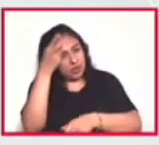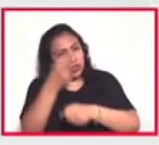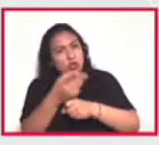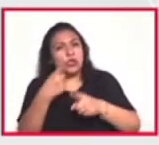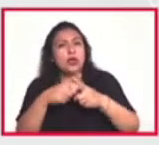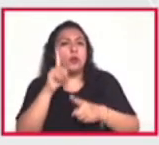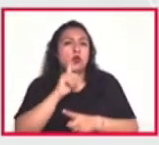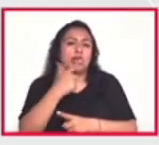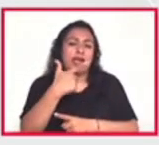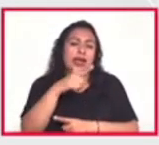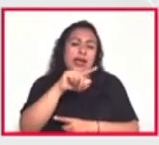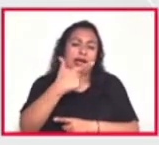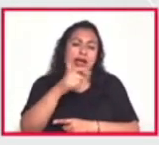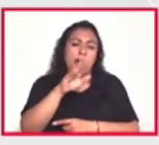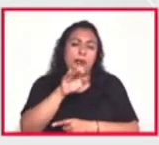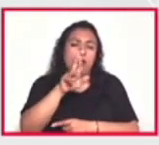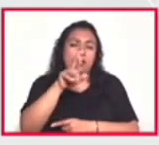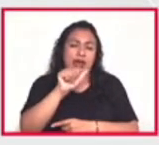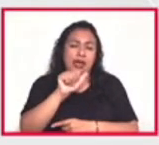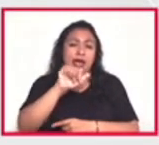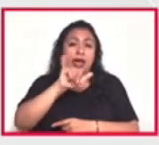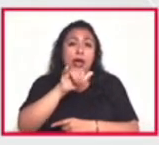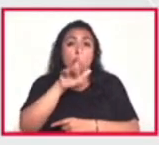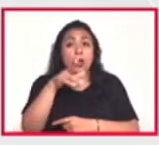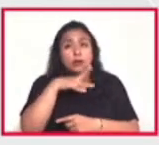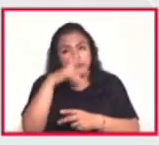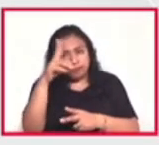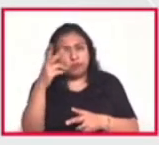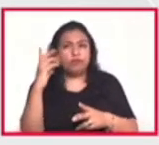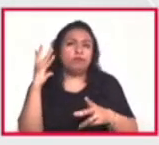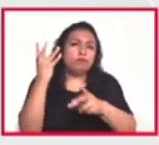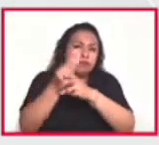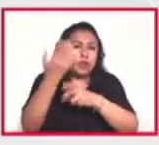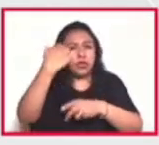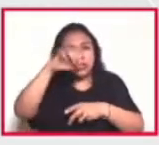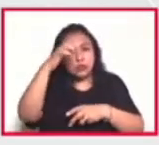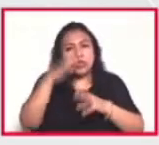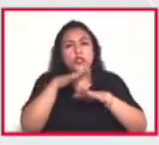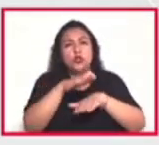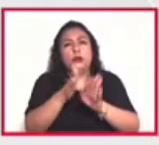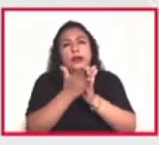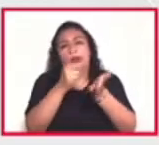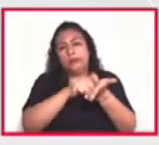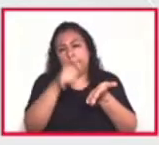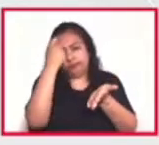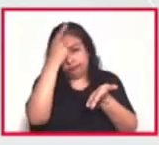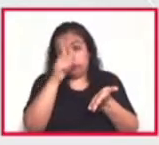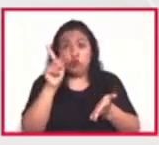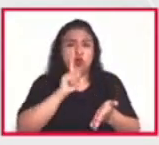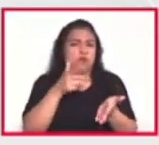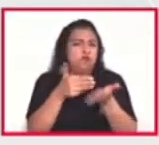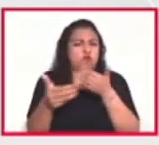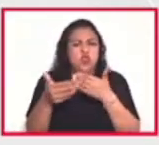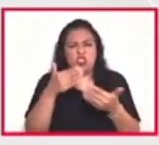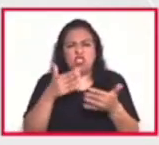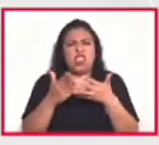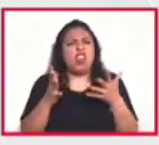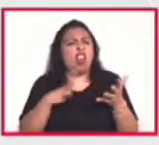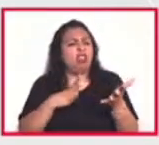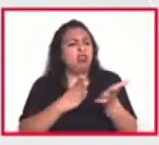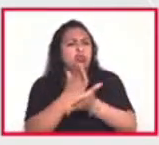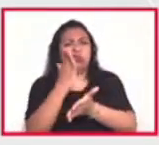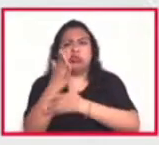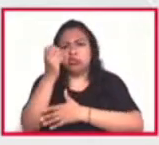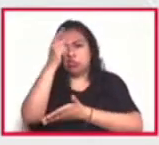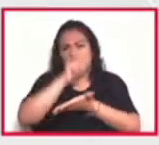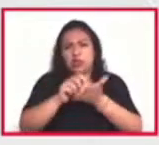Gabriela Jáuregui, la homenajeada hizo un recorrido por su carrera literaria. Considerada una mujer moderna y transgresora, la autora de